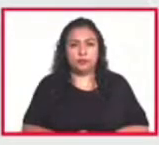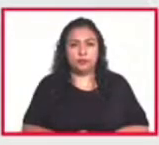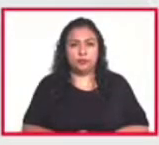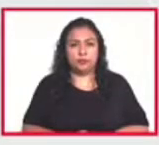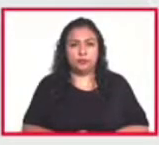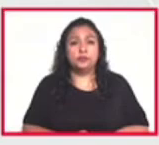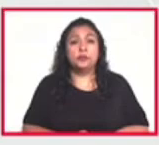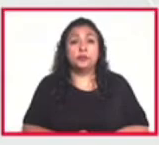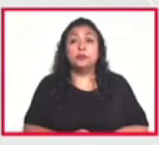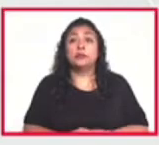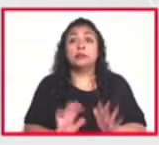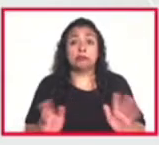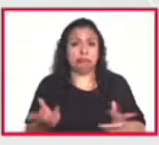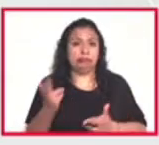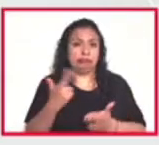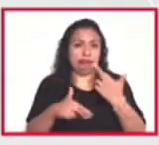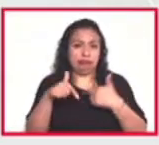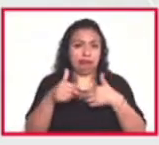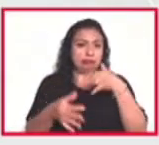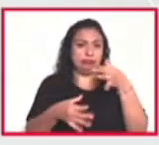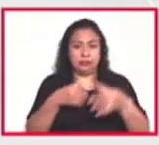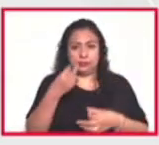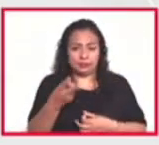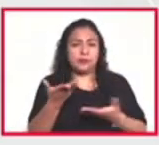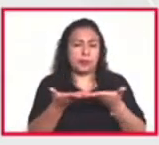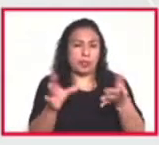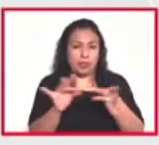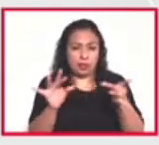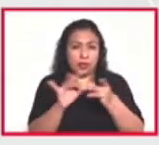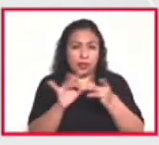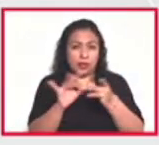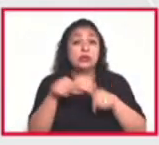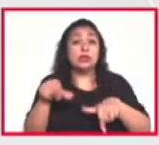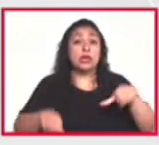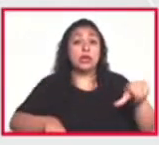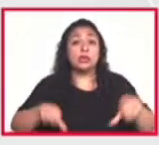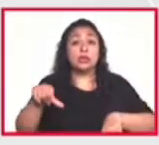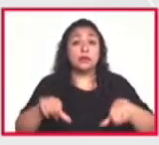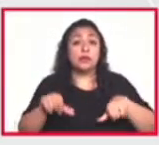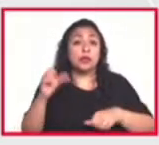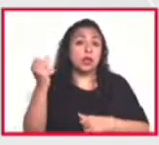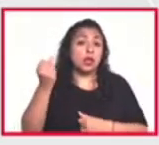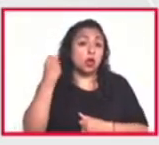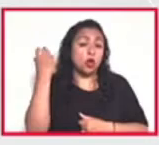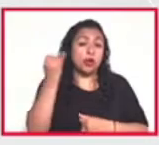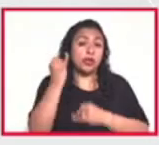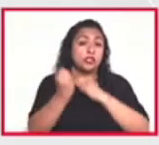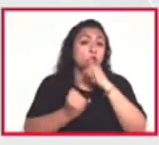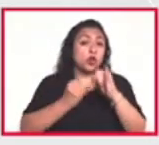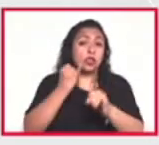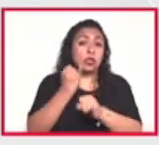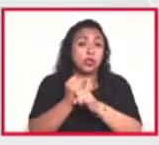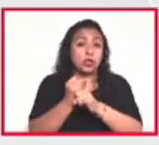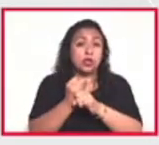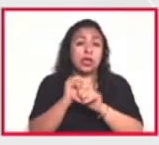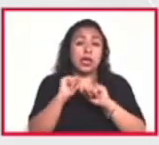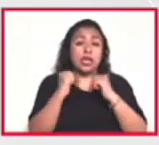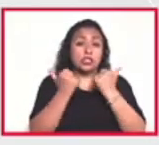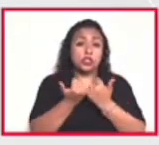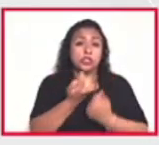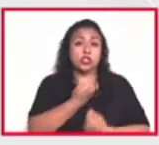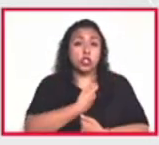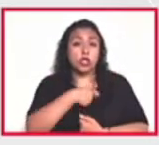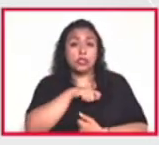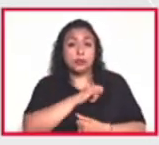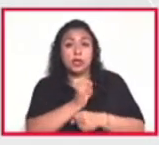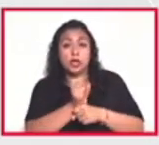Estamos de regreso en Noticias 22 y les platicamos que continúan las actividades del Congreso Internacional de la Asociación Española de Investigación